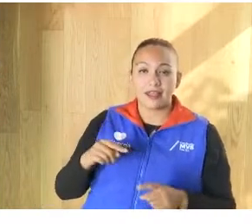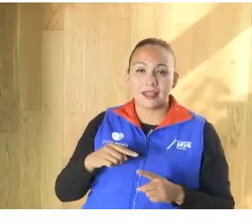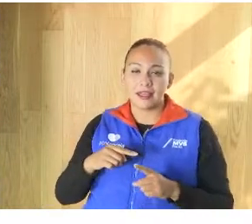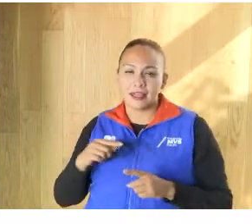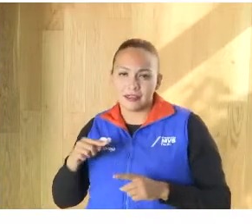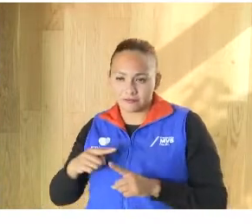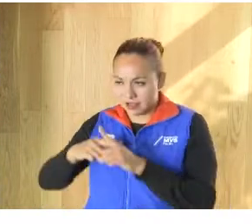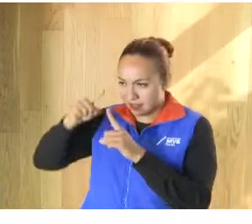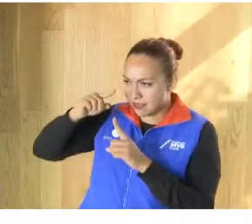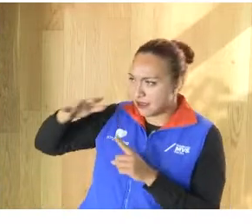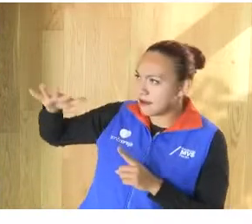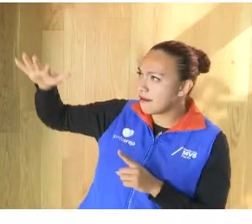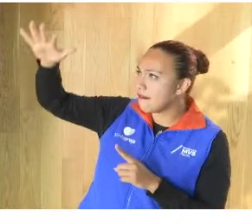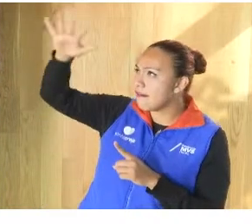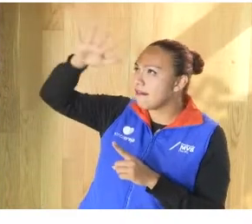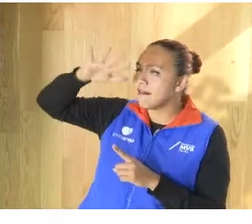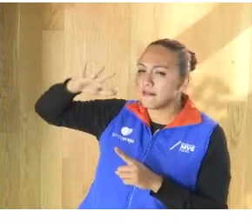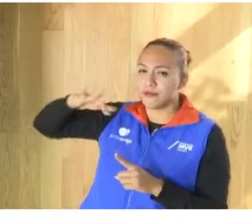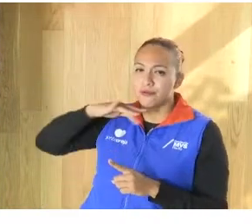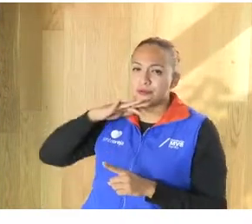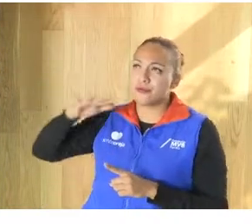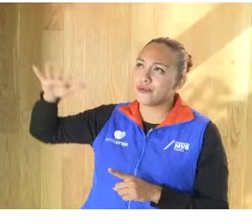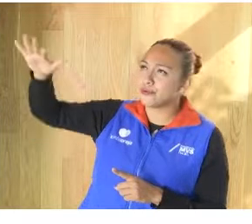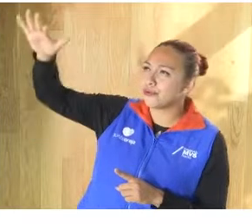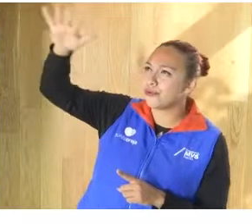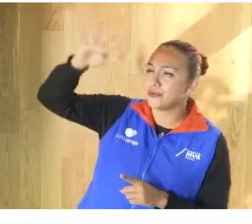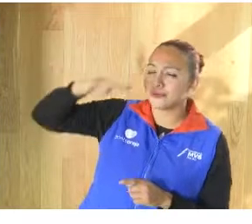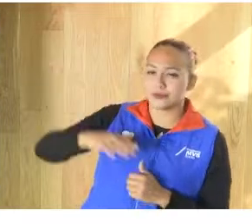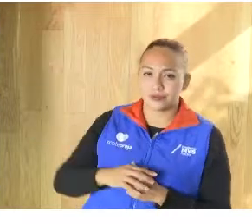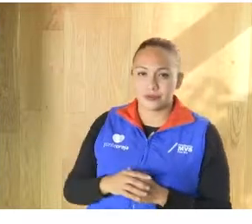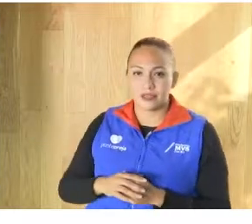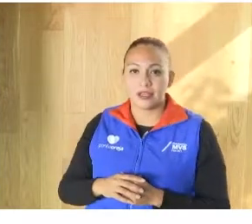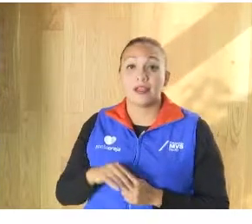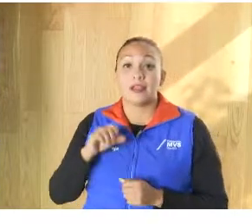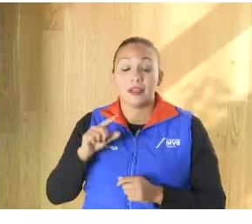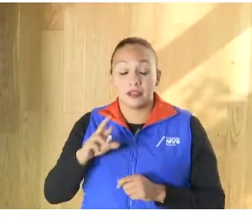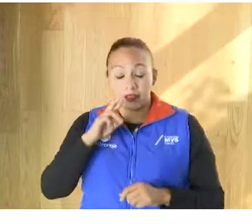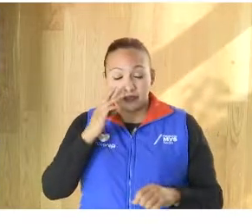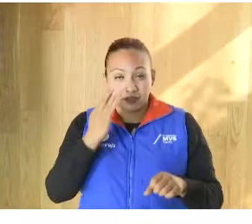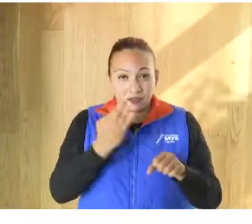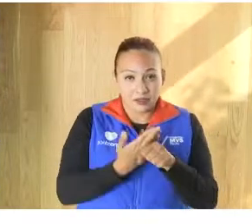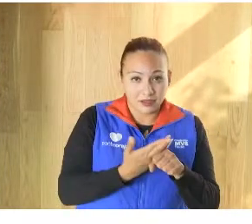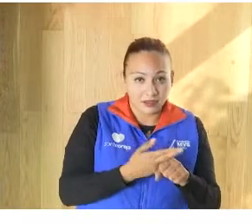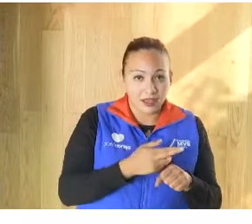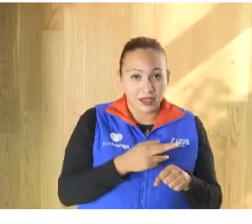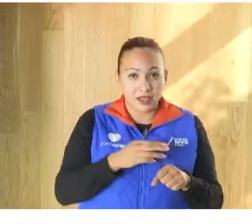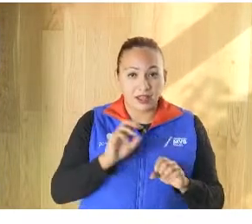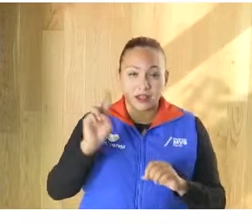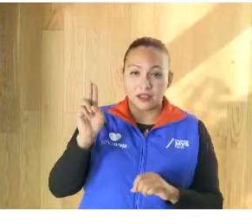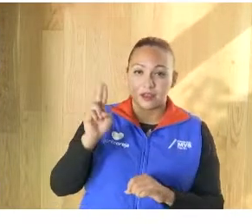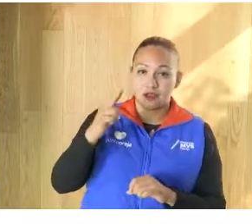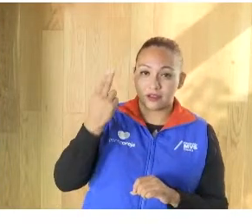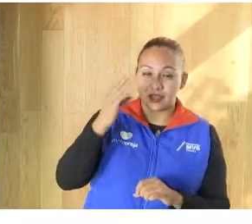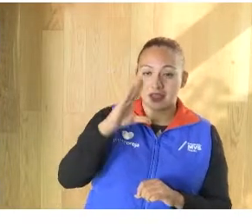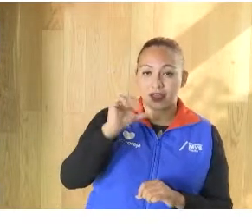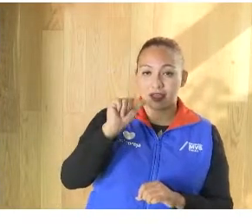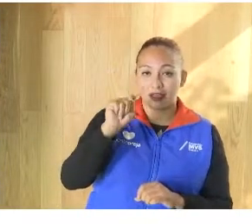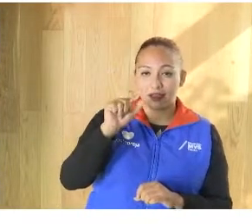ciencias ambientales por la Universidad Castilla-La Mancha y máster en responsabilidad social corporativa por la Universidad Oberta de